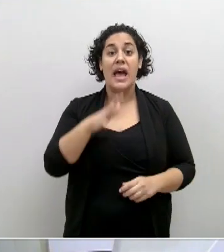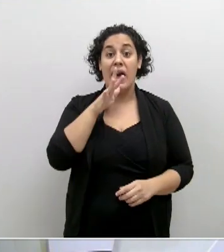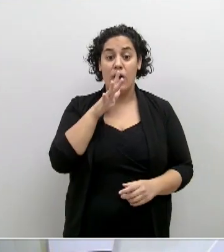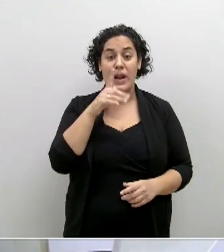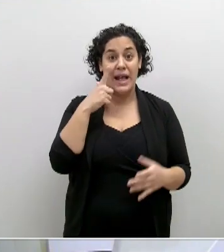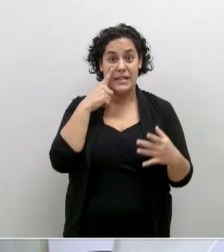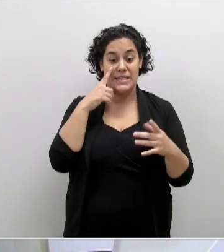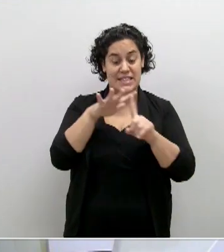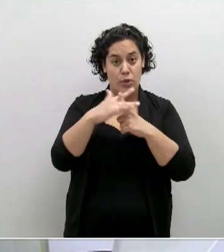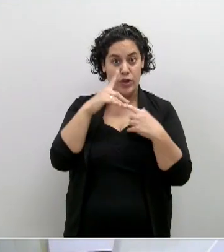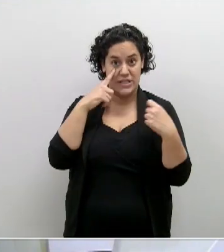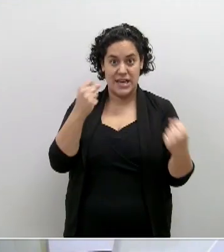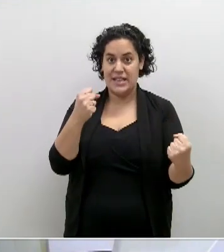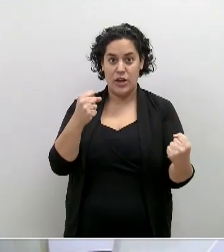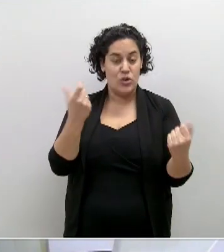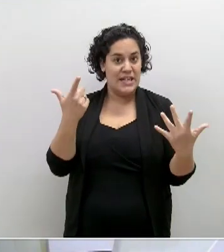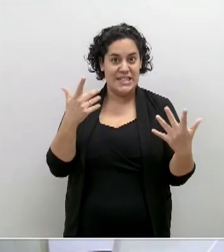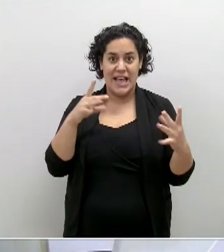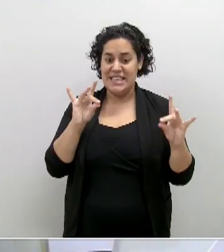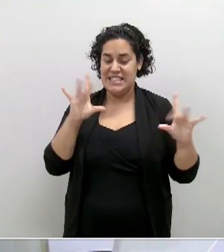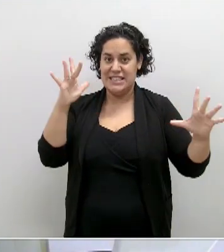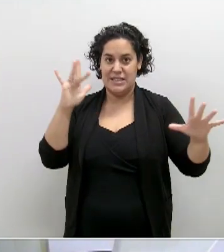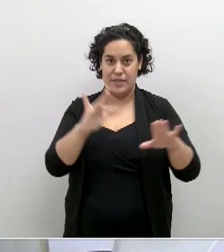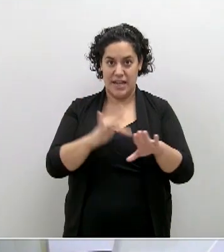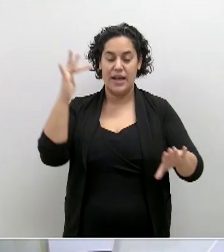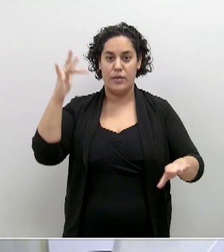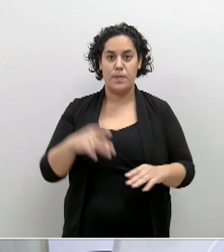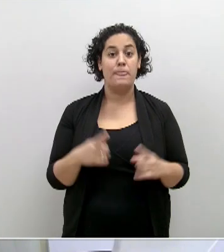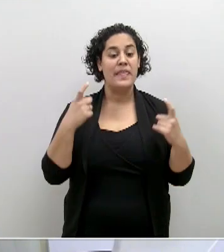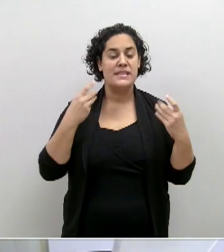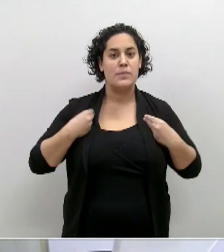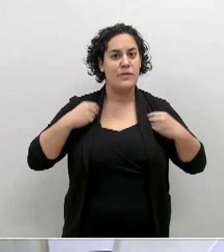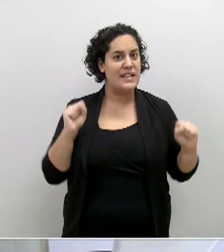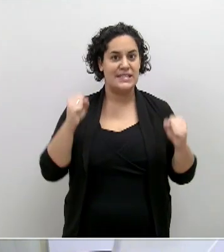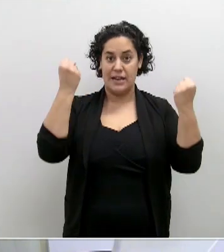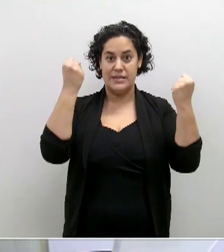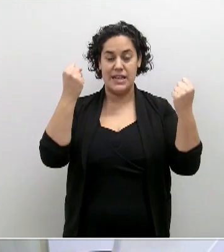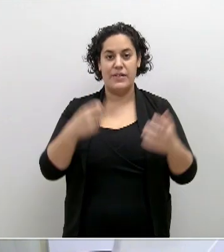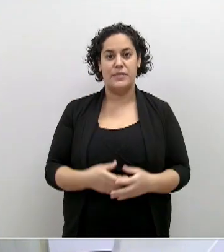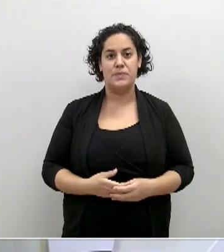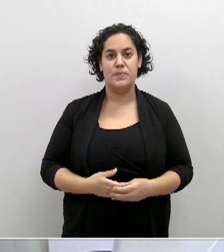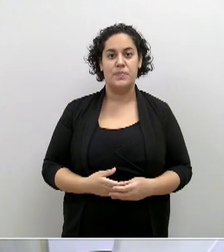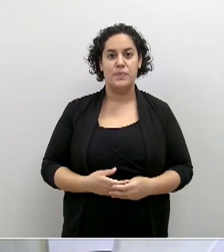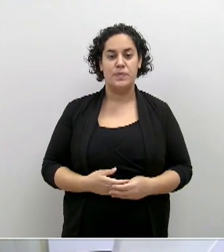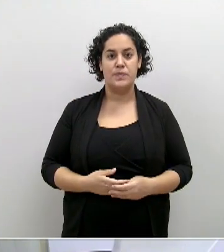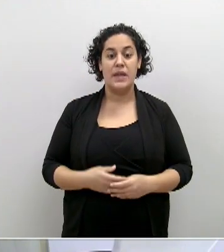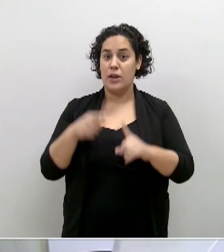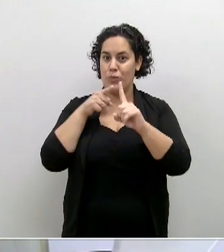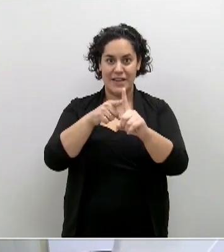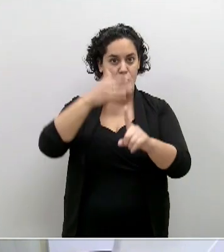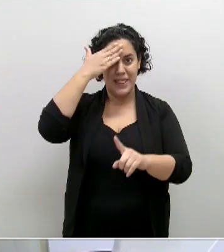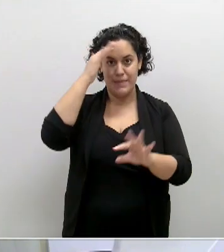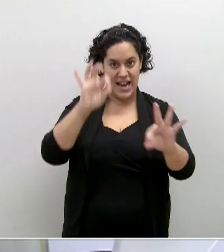momento crítico. Hay que salvar vidas y este es, en la situación actual, el objetivo